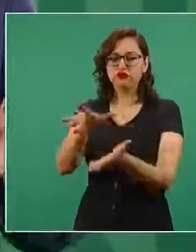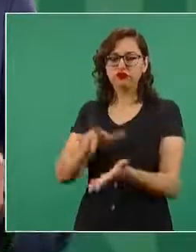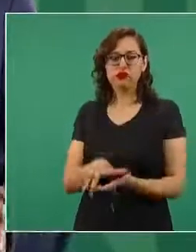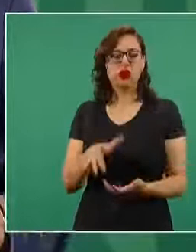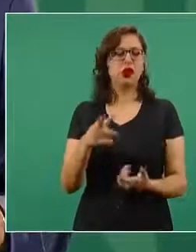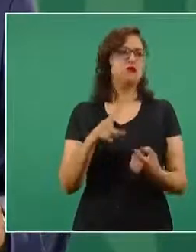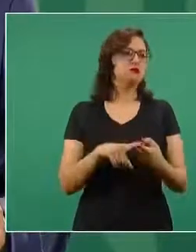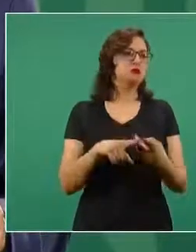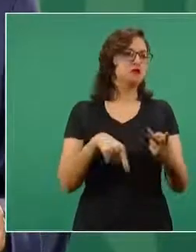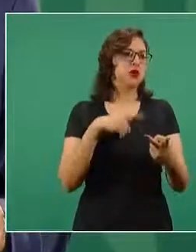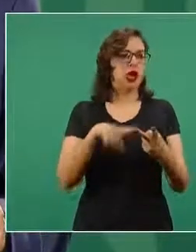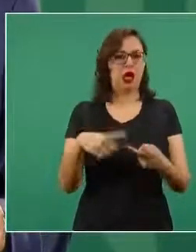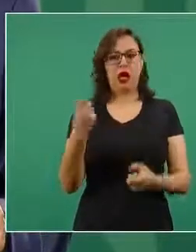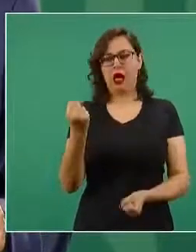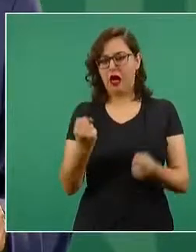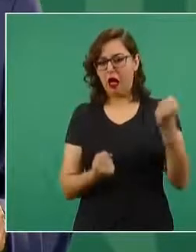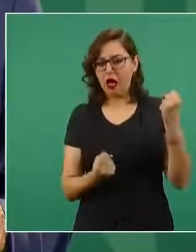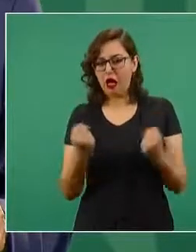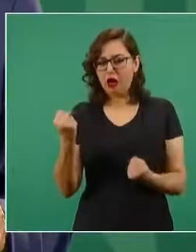vehículos,